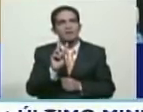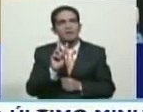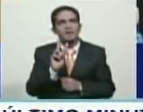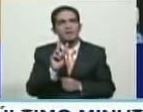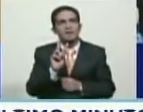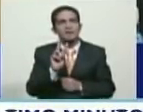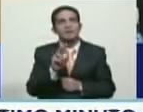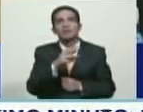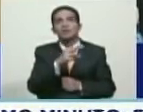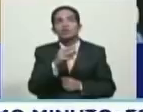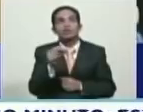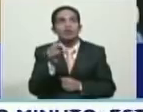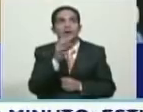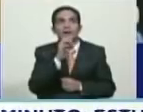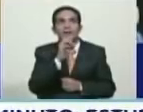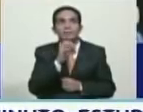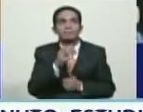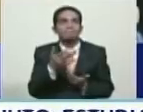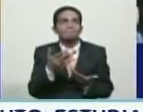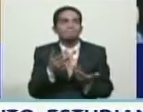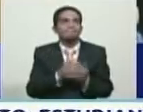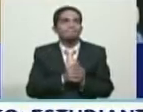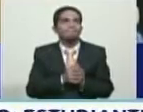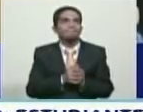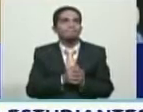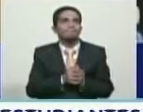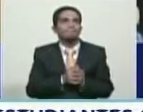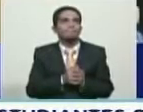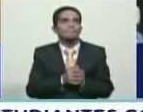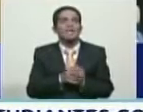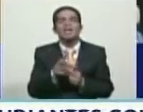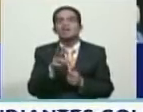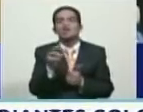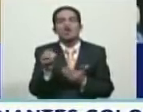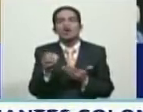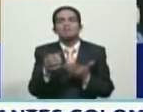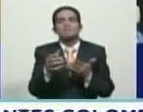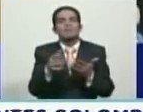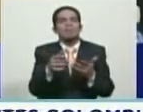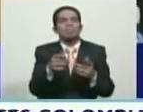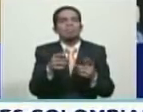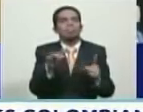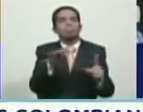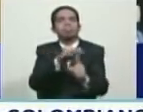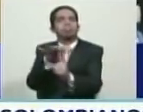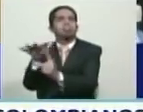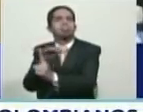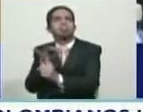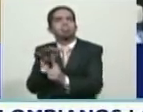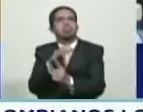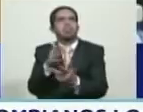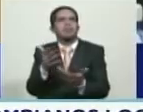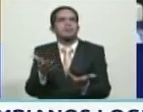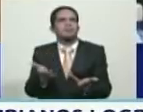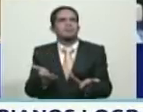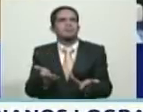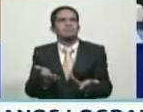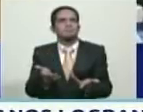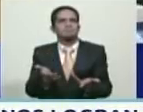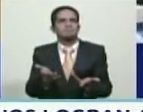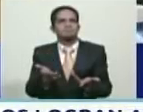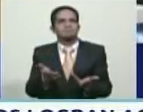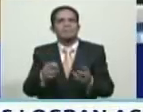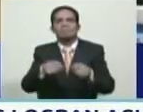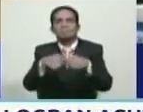Venezuela is not no es disturbing world peace. No está perturbando